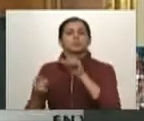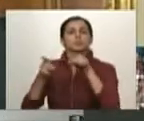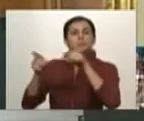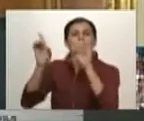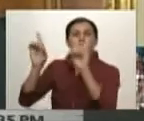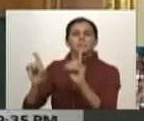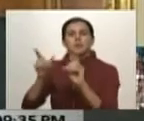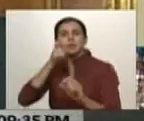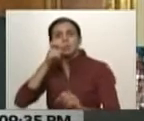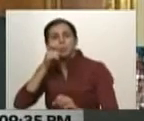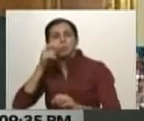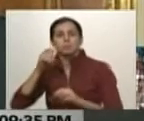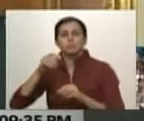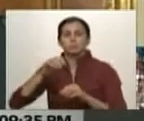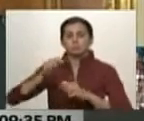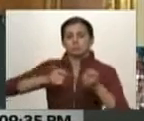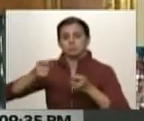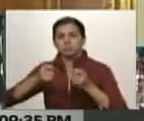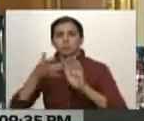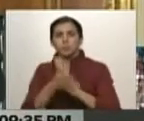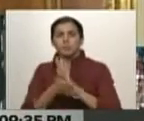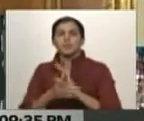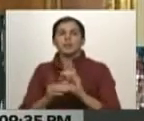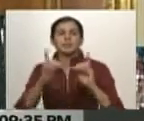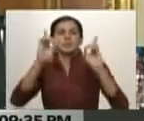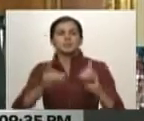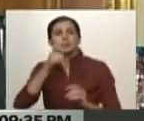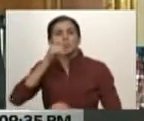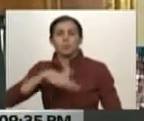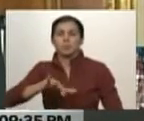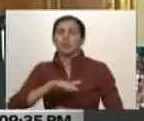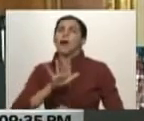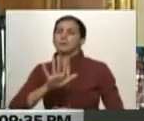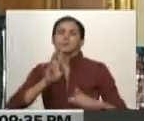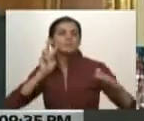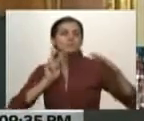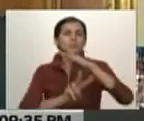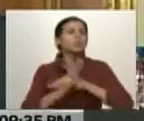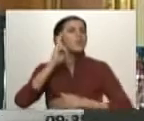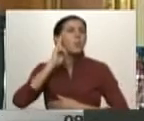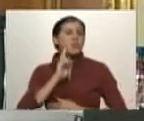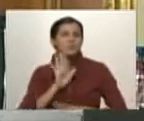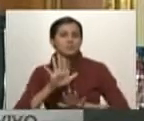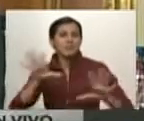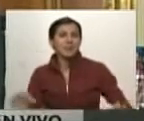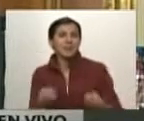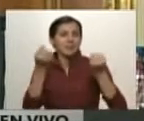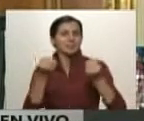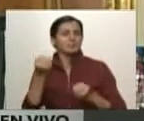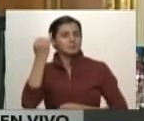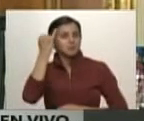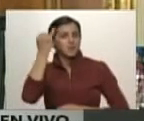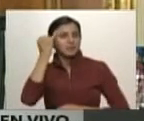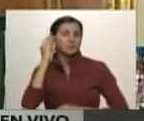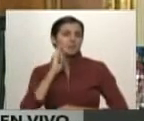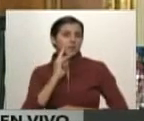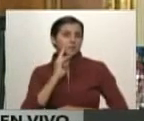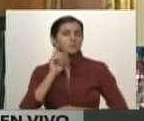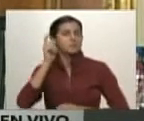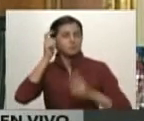y para expresar su soberanía absoluta ese es un poco la visión de oliva rescatada por el comandante char